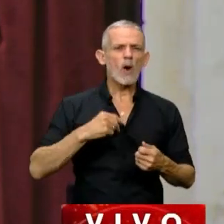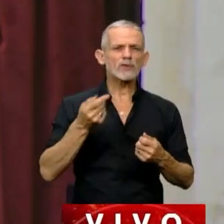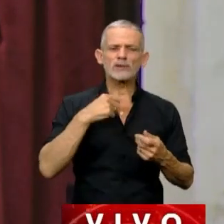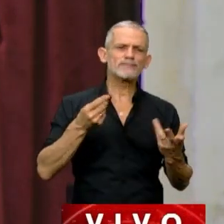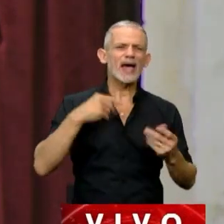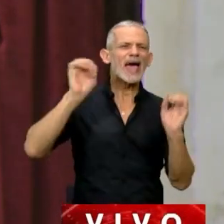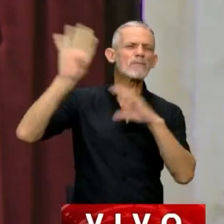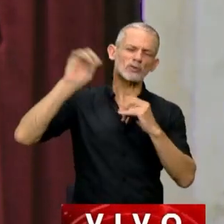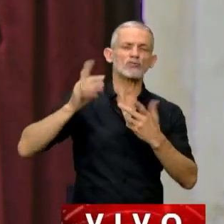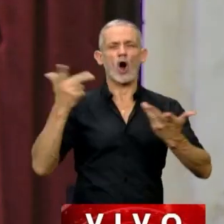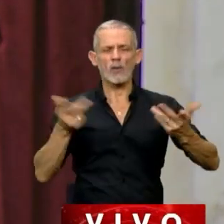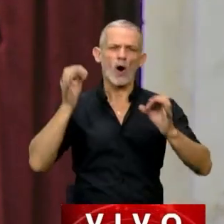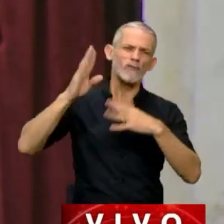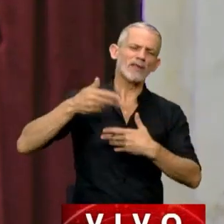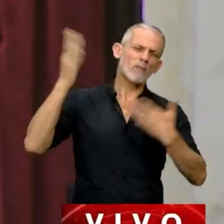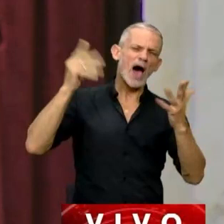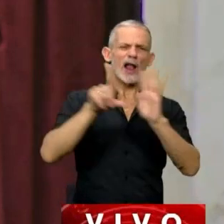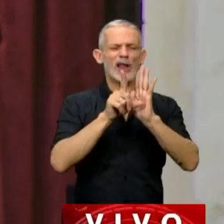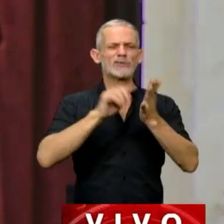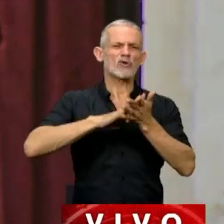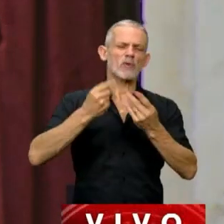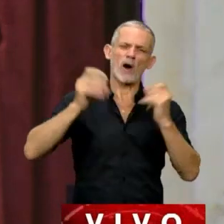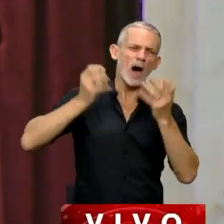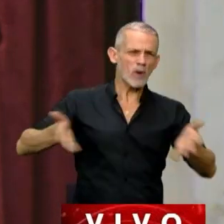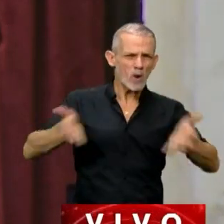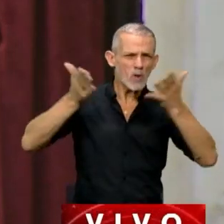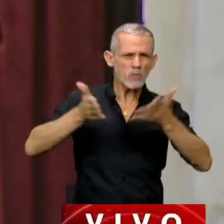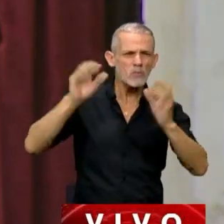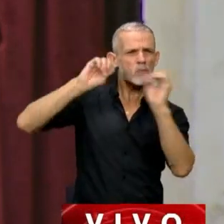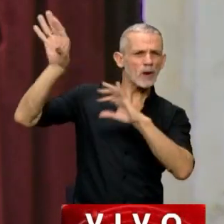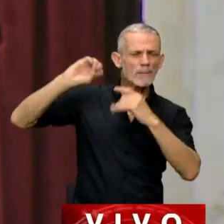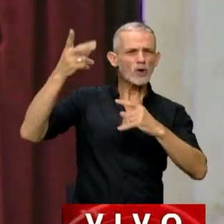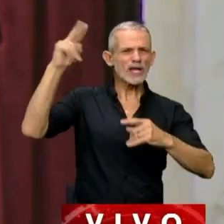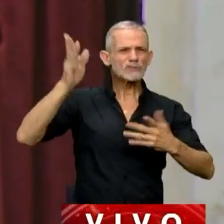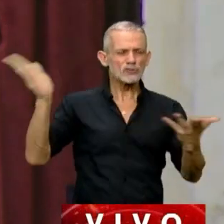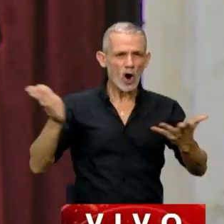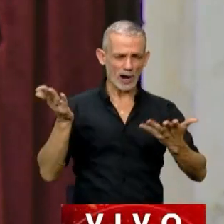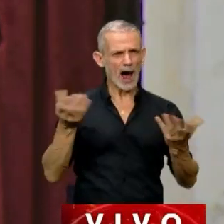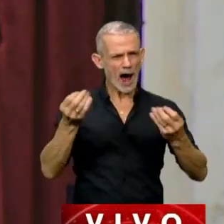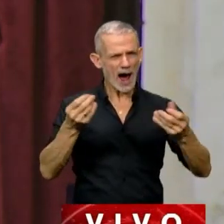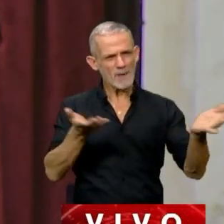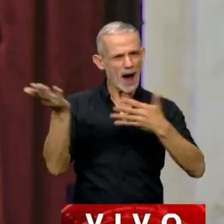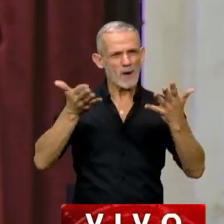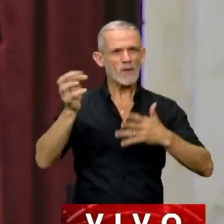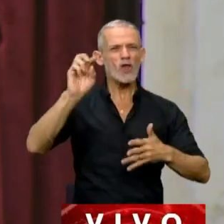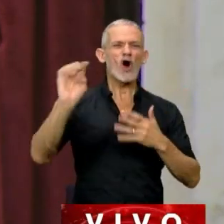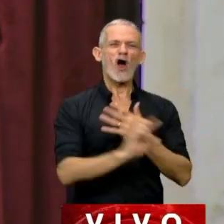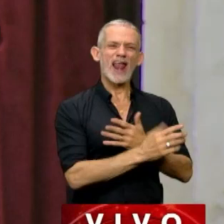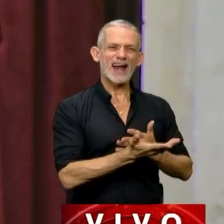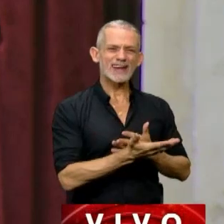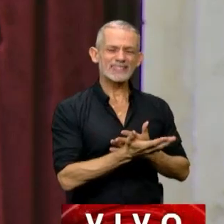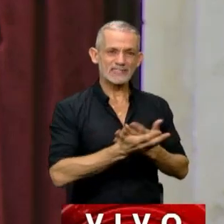las exportaciones, cuánto necesitamos hacer leyes para mejorar y para incentivar a los sectores que pueden producir estos